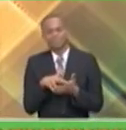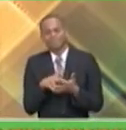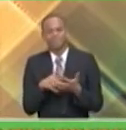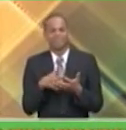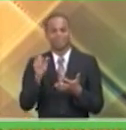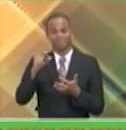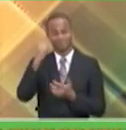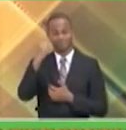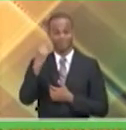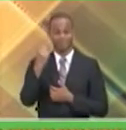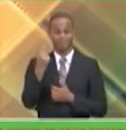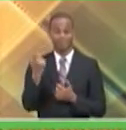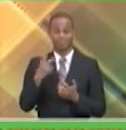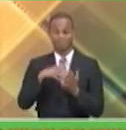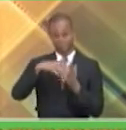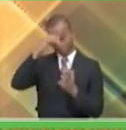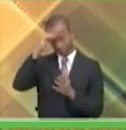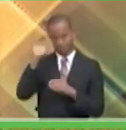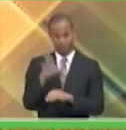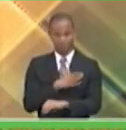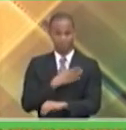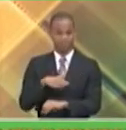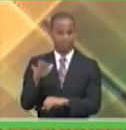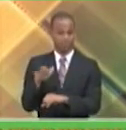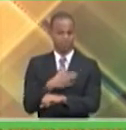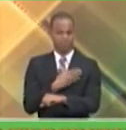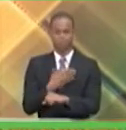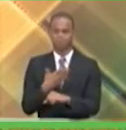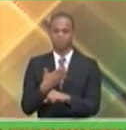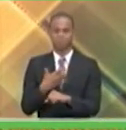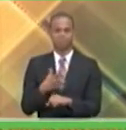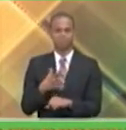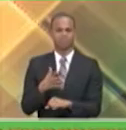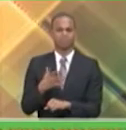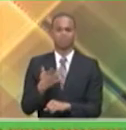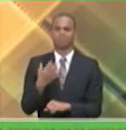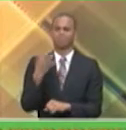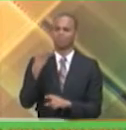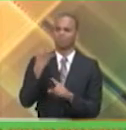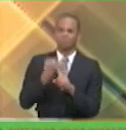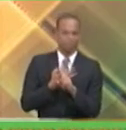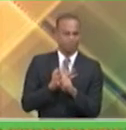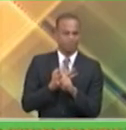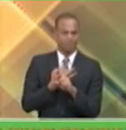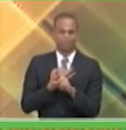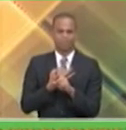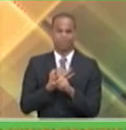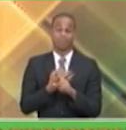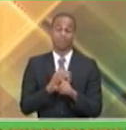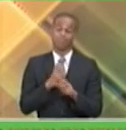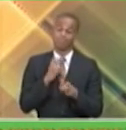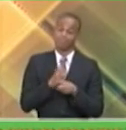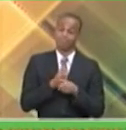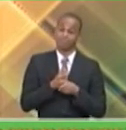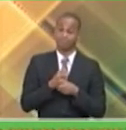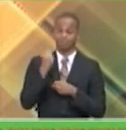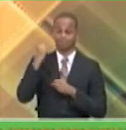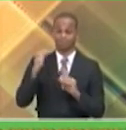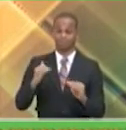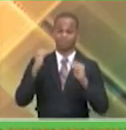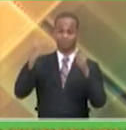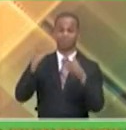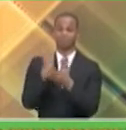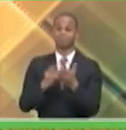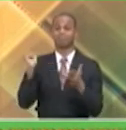que aprender a cantar música en 9 meses es un poquito complejo. O sea, usted hablaba del nivel que